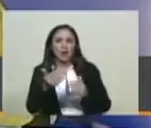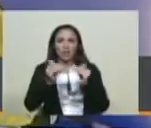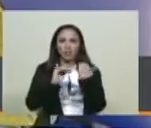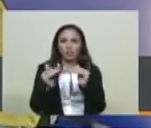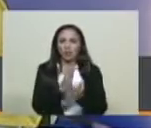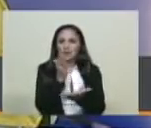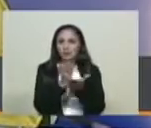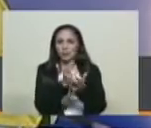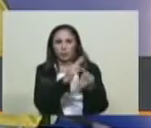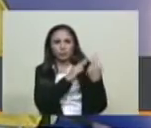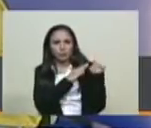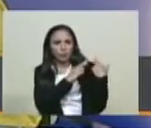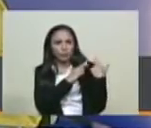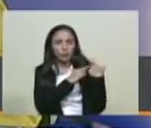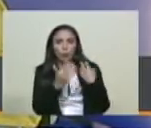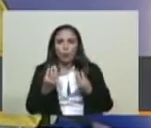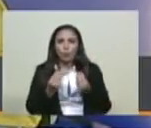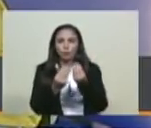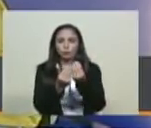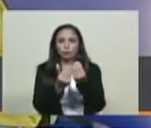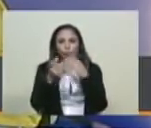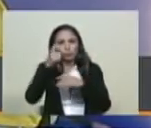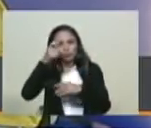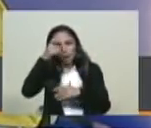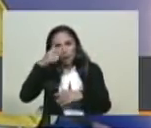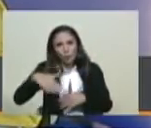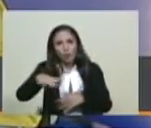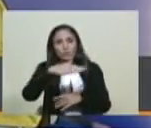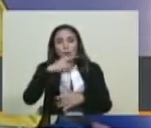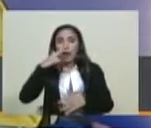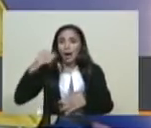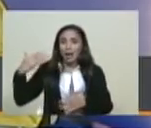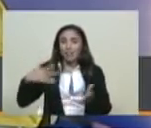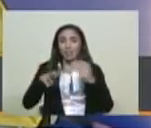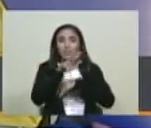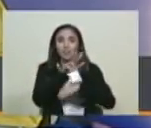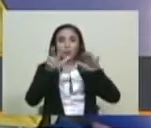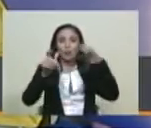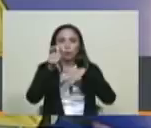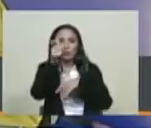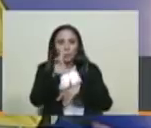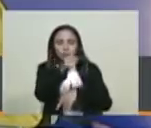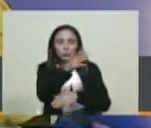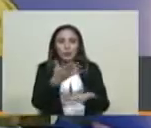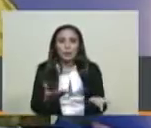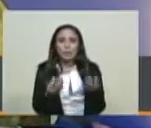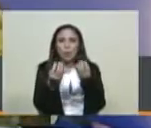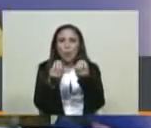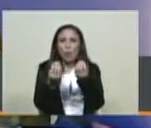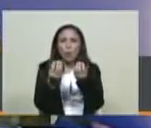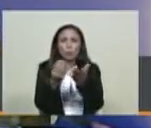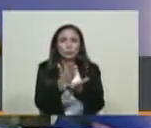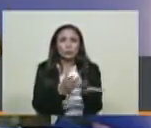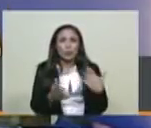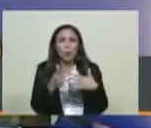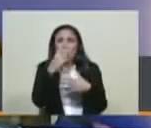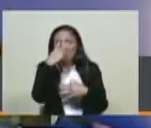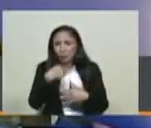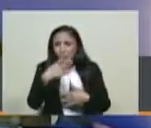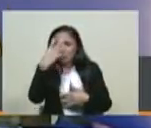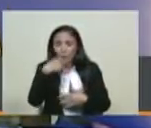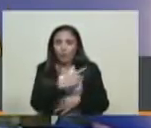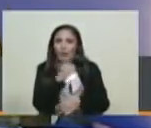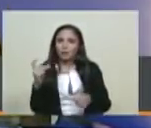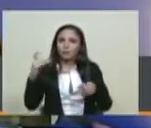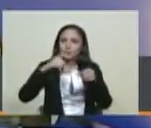pueblo, que sacó a 38 millones de pobres en Brasil de la pobreza y los incorporó a la